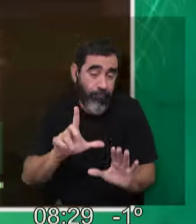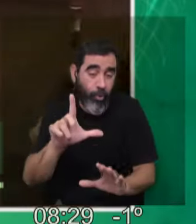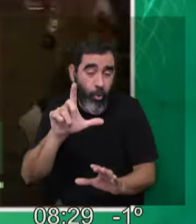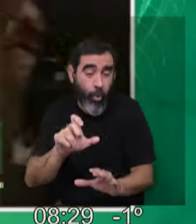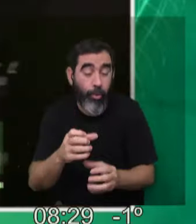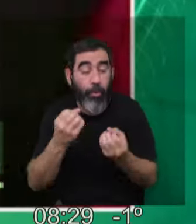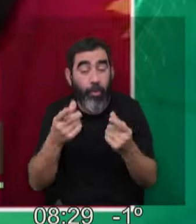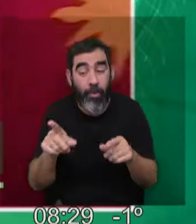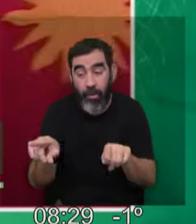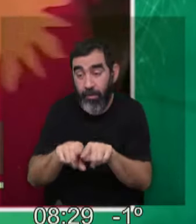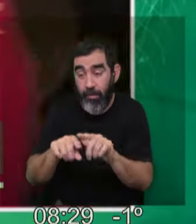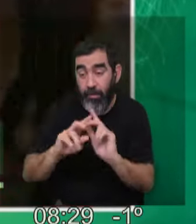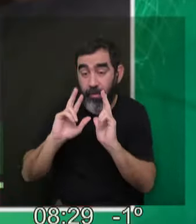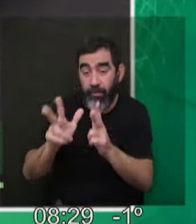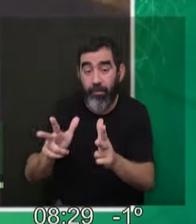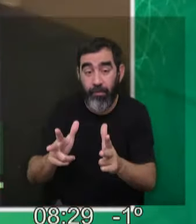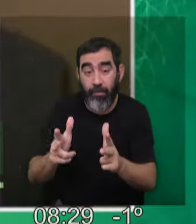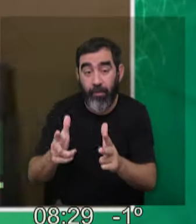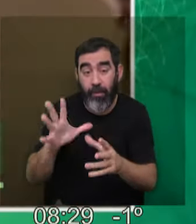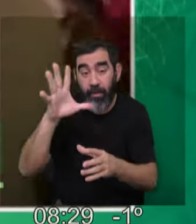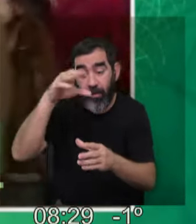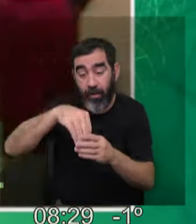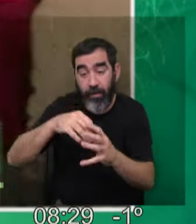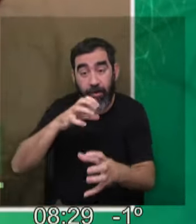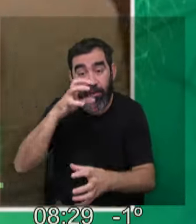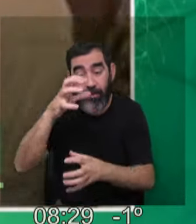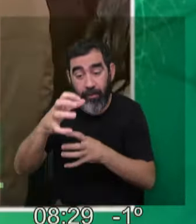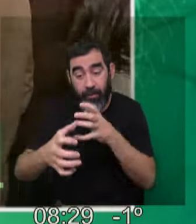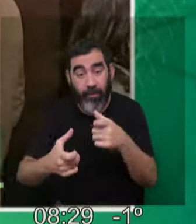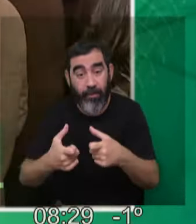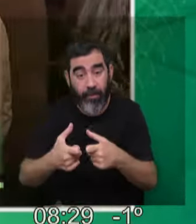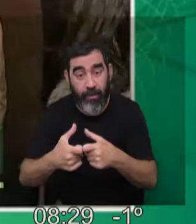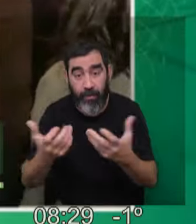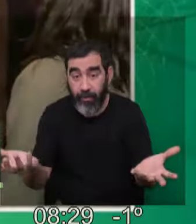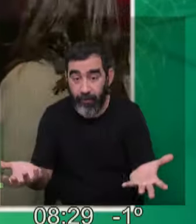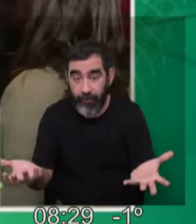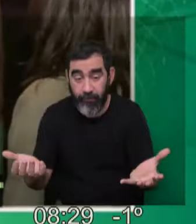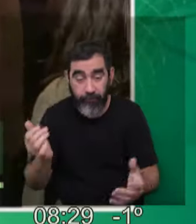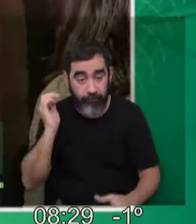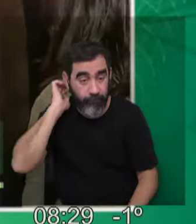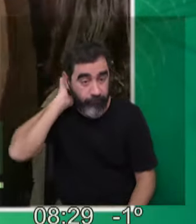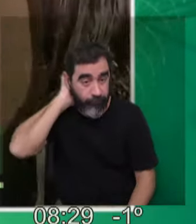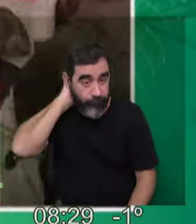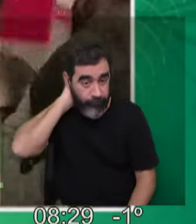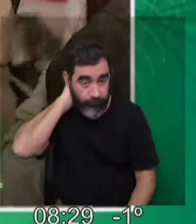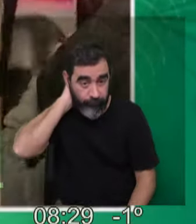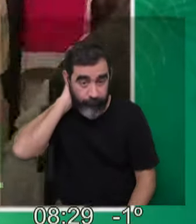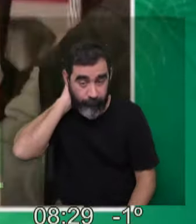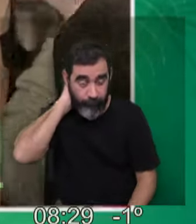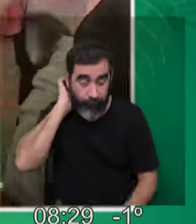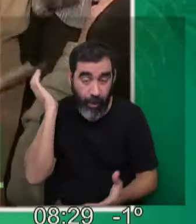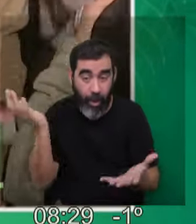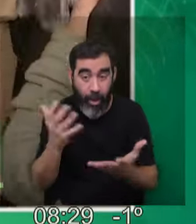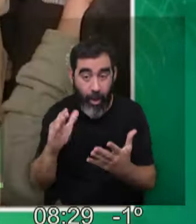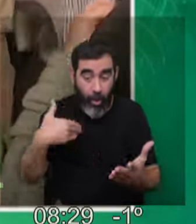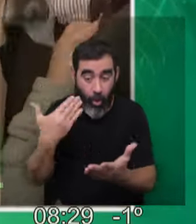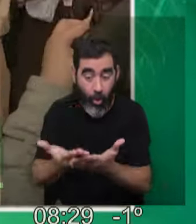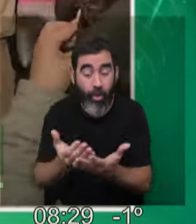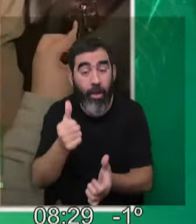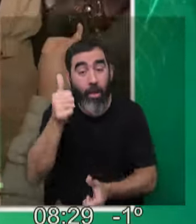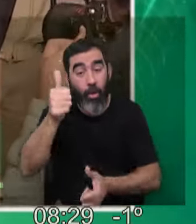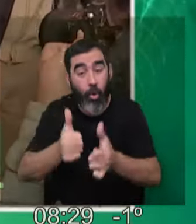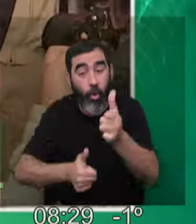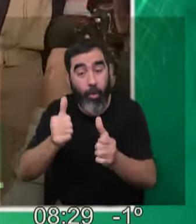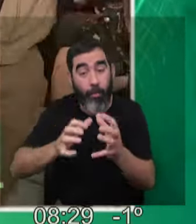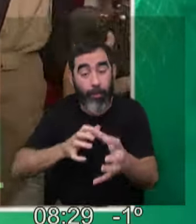porque como él mismo dijo, ahora empezó la interna de la coalición, ¿no? Es decir, ahora plantea la competencia